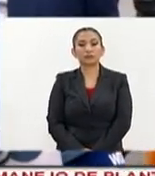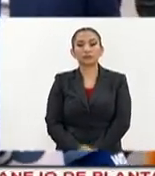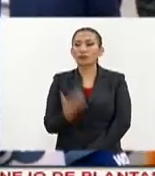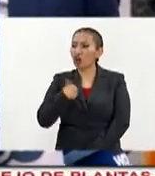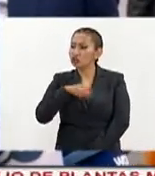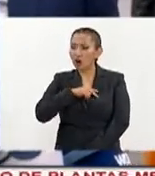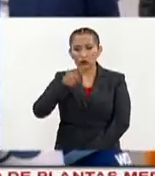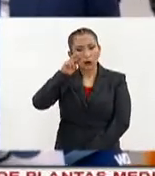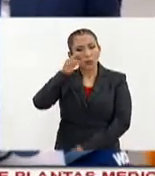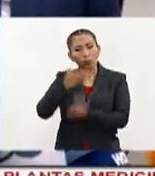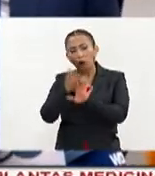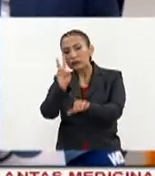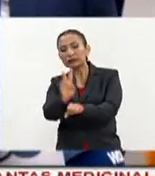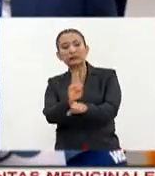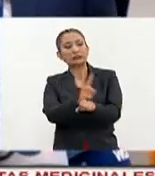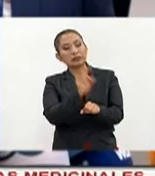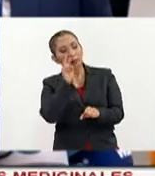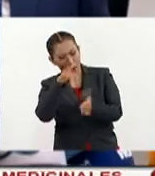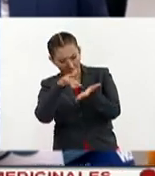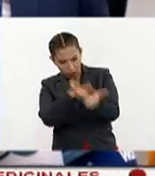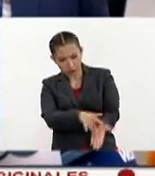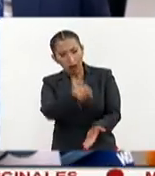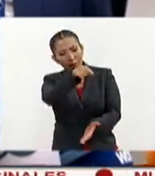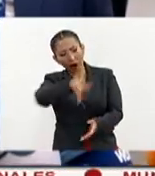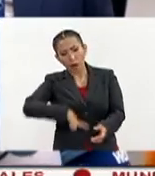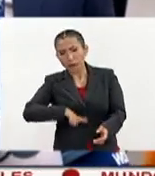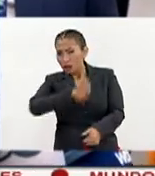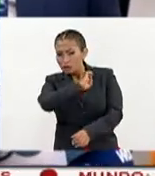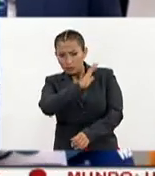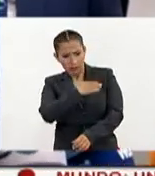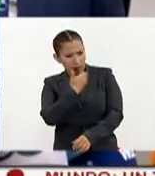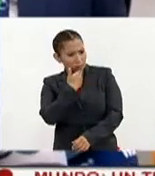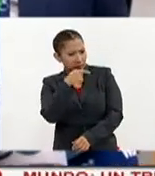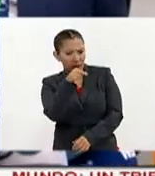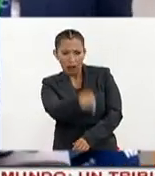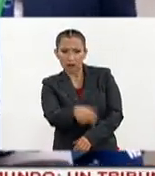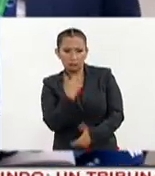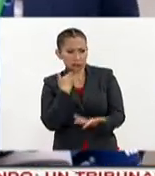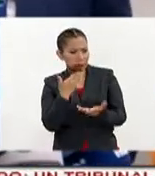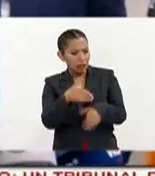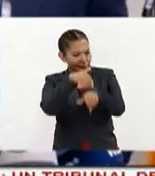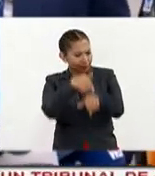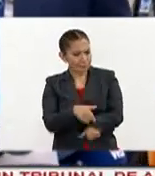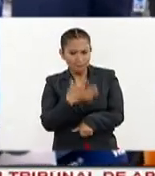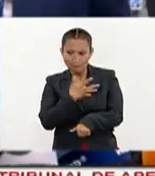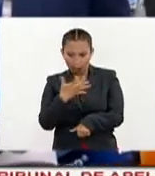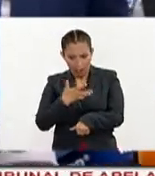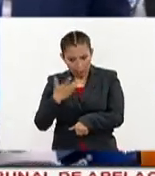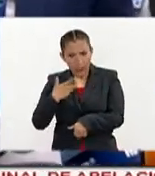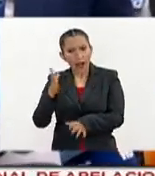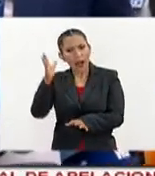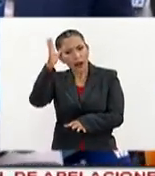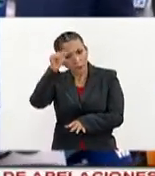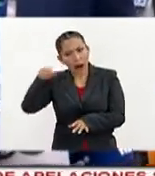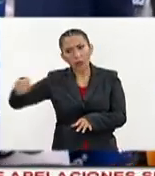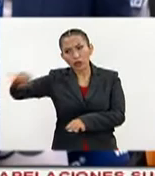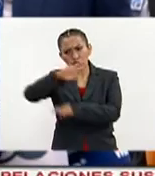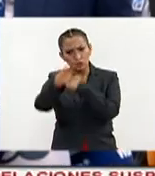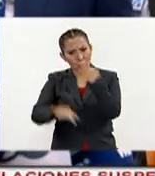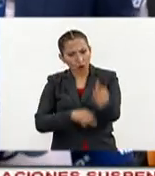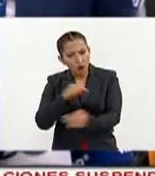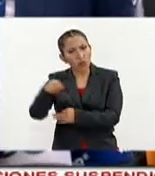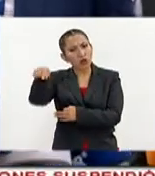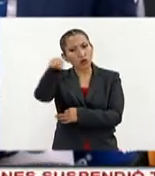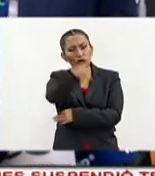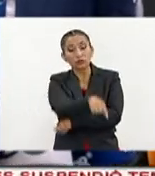Estamos siguiéndolo muy de cerca. Apoyamos la posición del gobierno español, que es una posición que también cuenta con el consentimiento de todas las